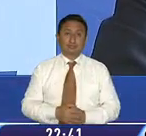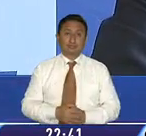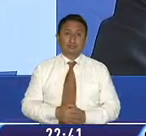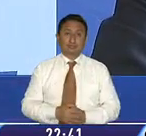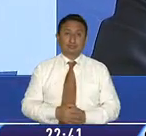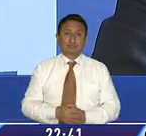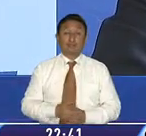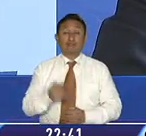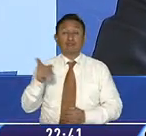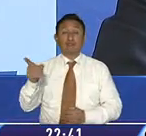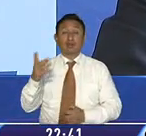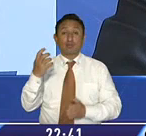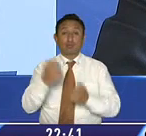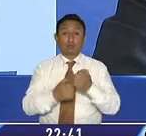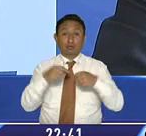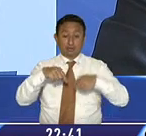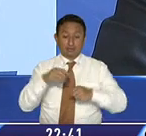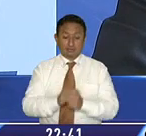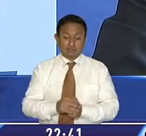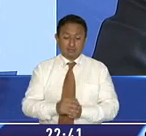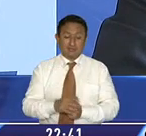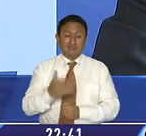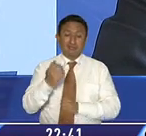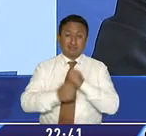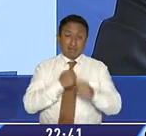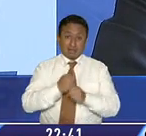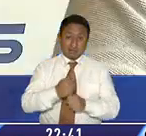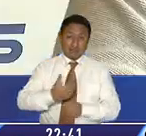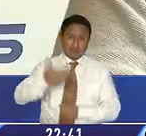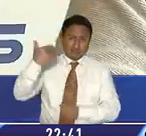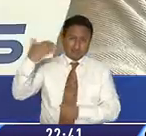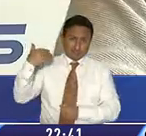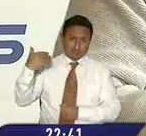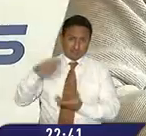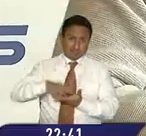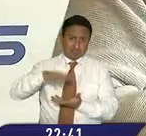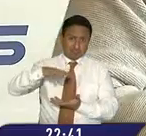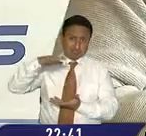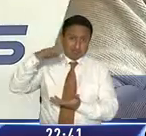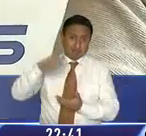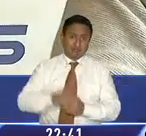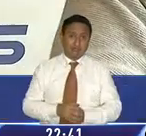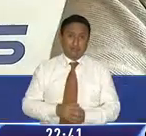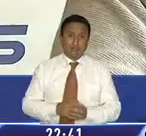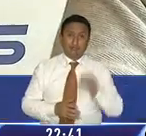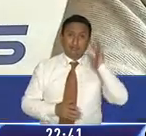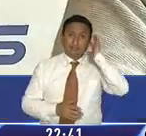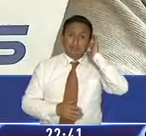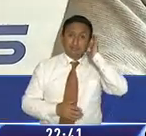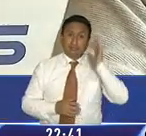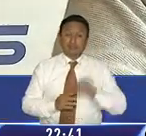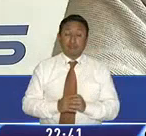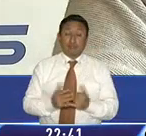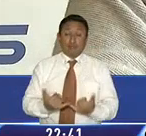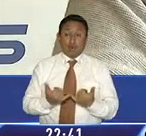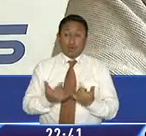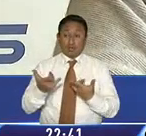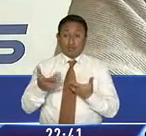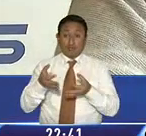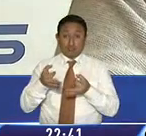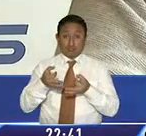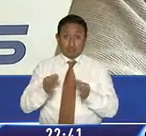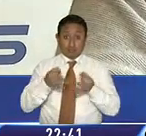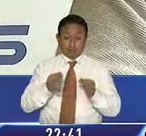mismos que han sido acumulados durante largos años. Los mecanismos que está usando hoy para poner